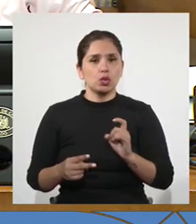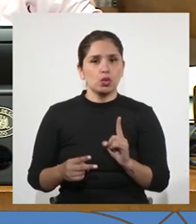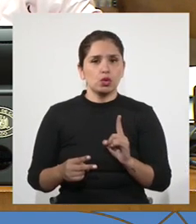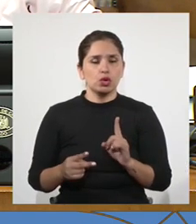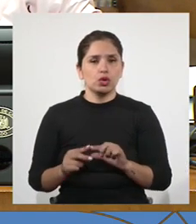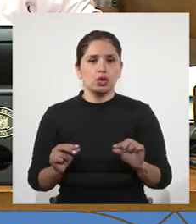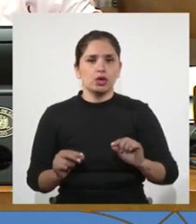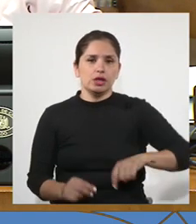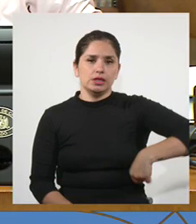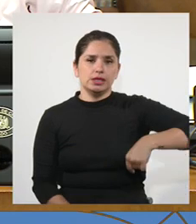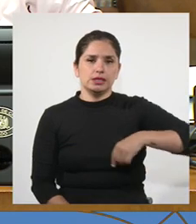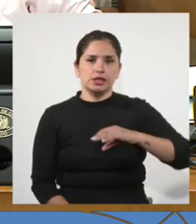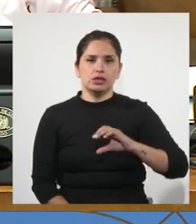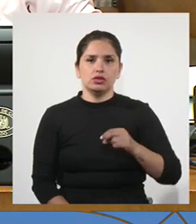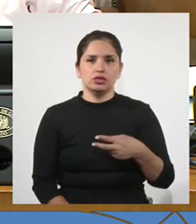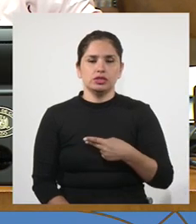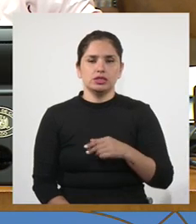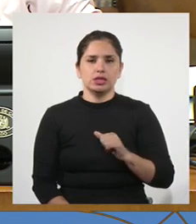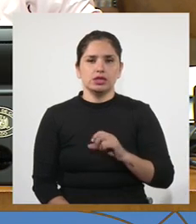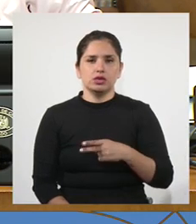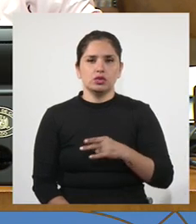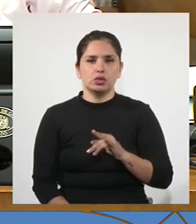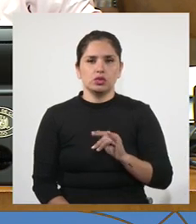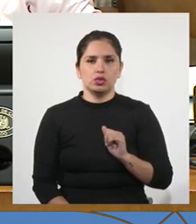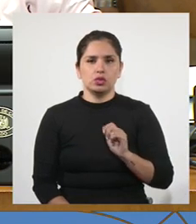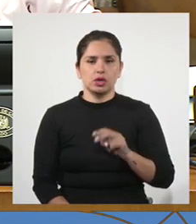del senador Francisco Chaguán.